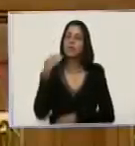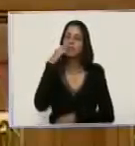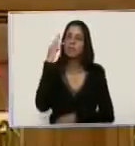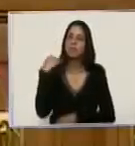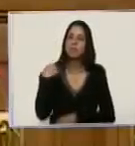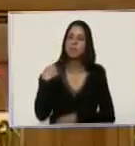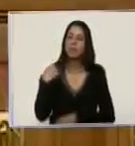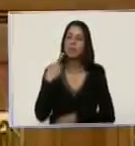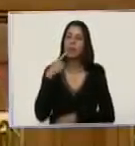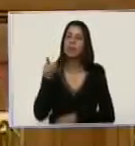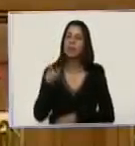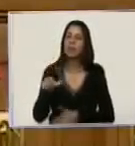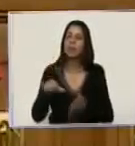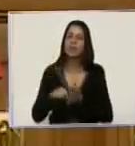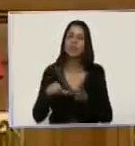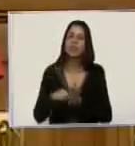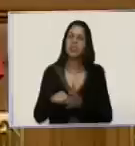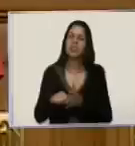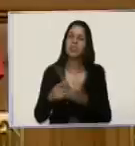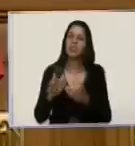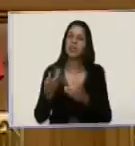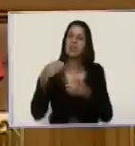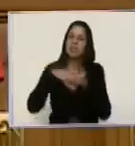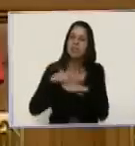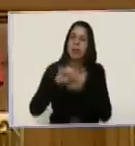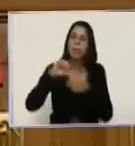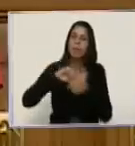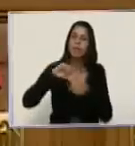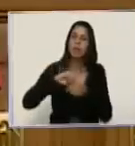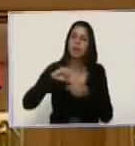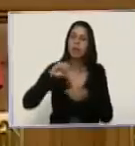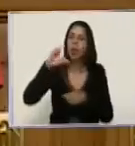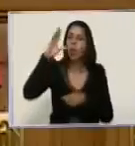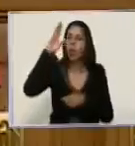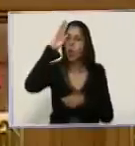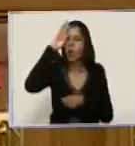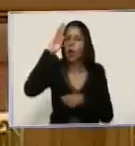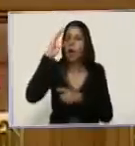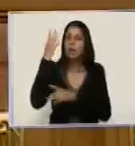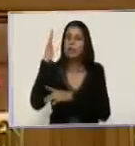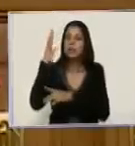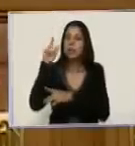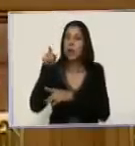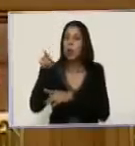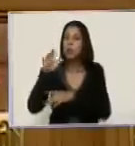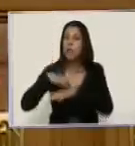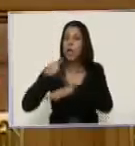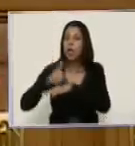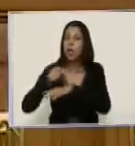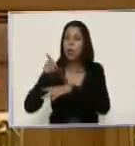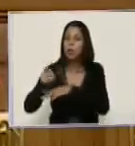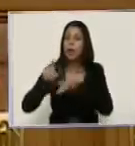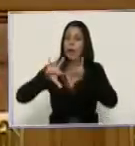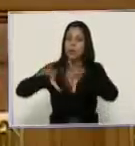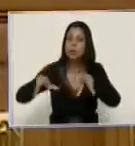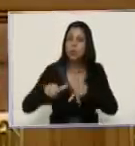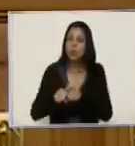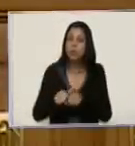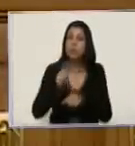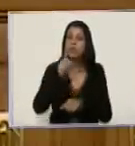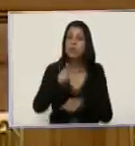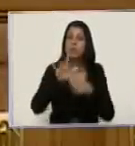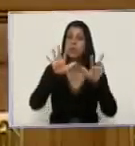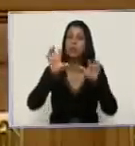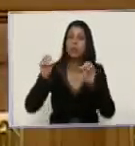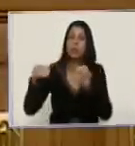reservas internacionales de Libia? Pues usted es cómplice del robo de 180 mil